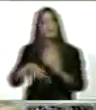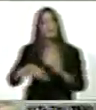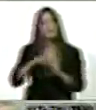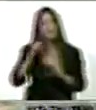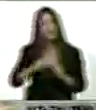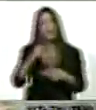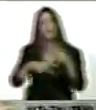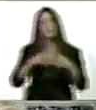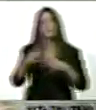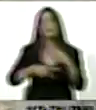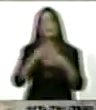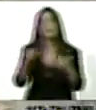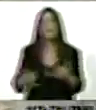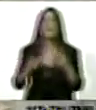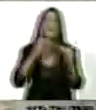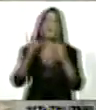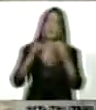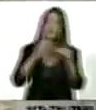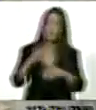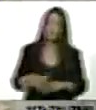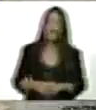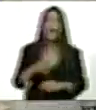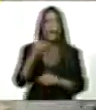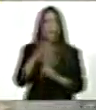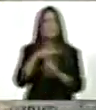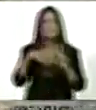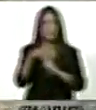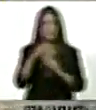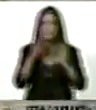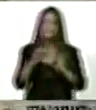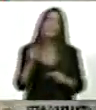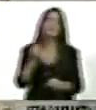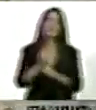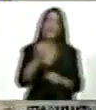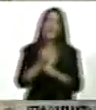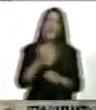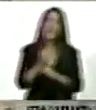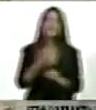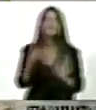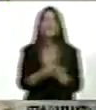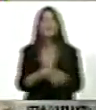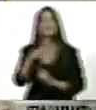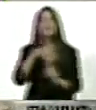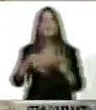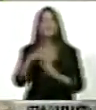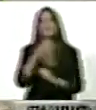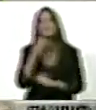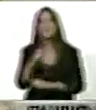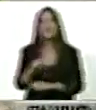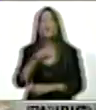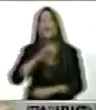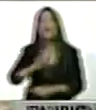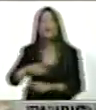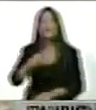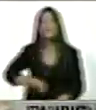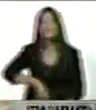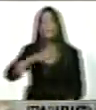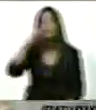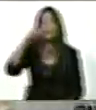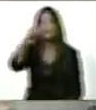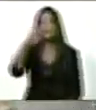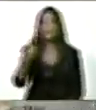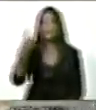este proceso de diálogo. Hay una situación concreta de trabajo alrededor de la situación de desacato. La orden que dio el presidente Maduro